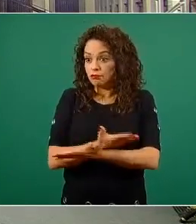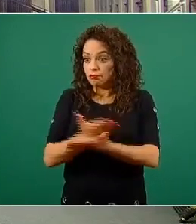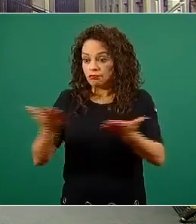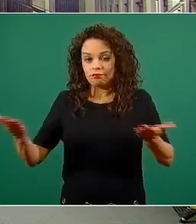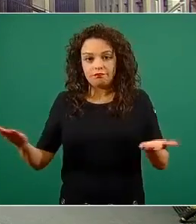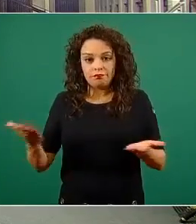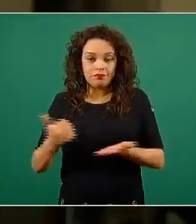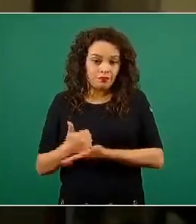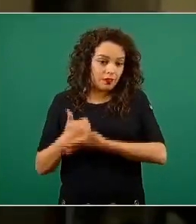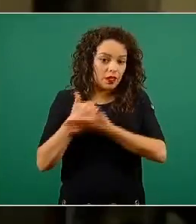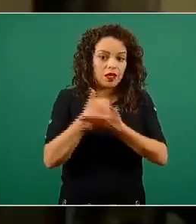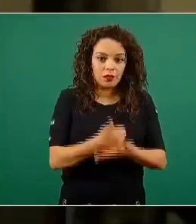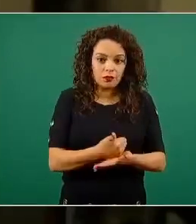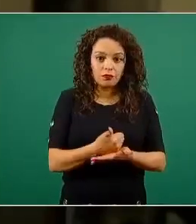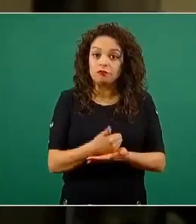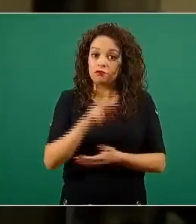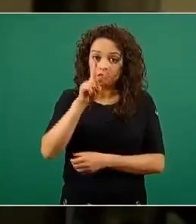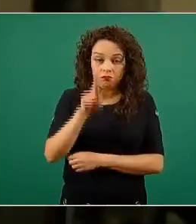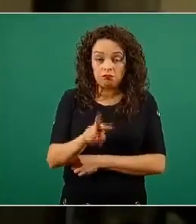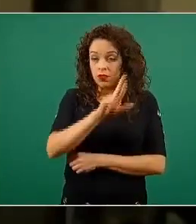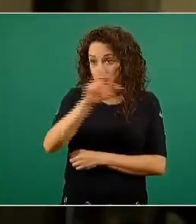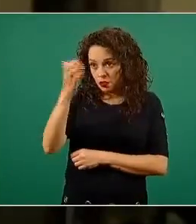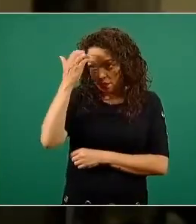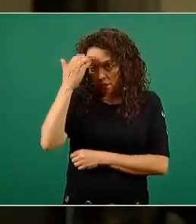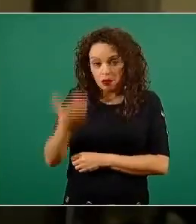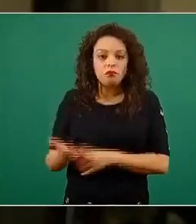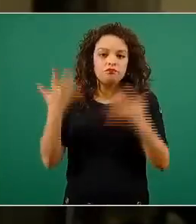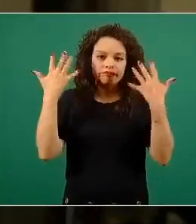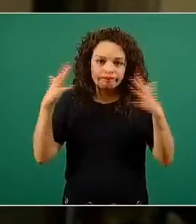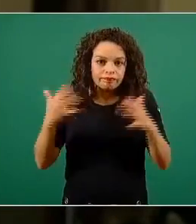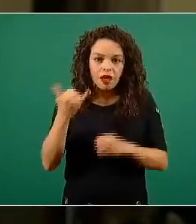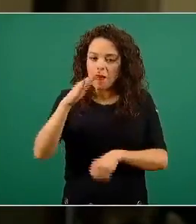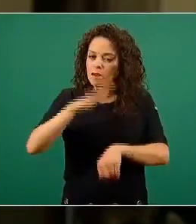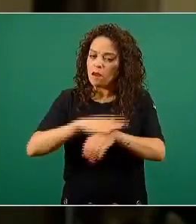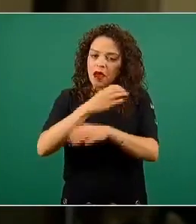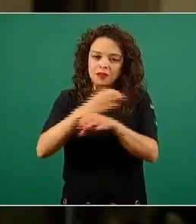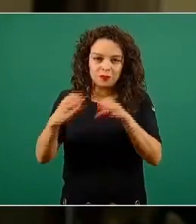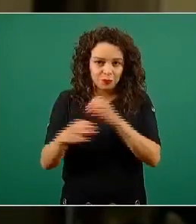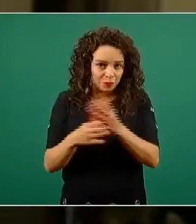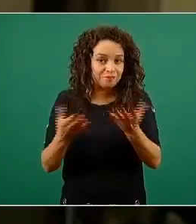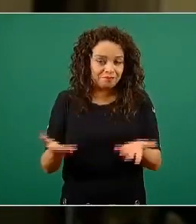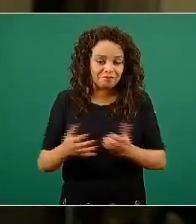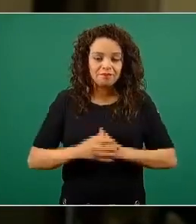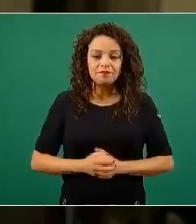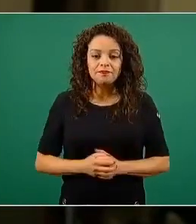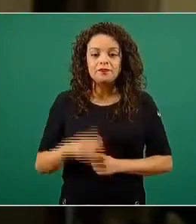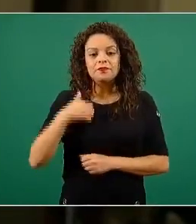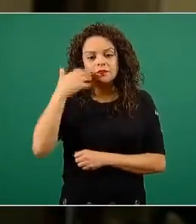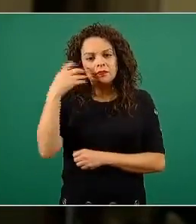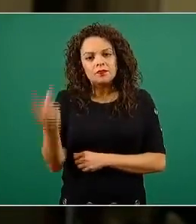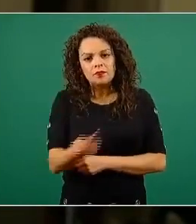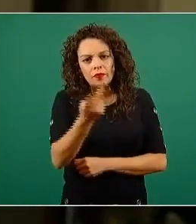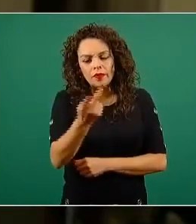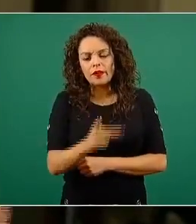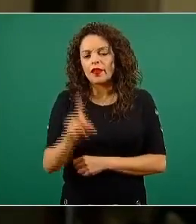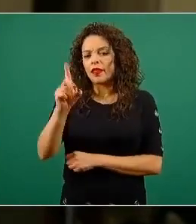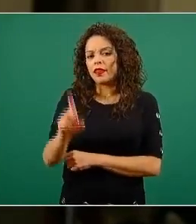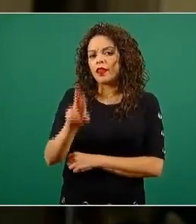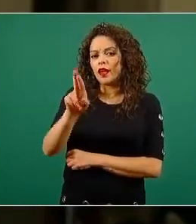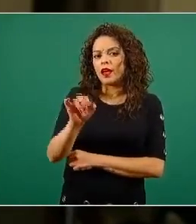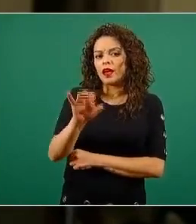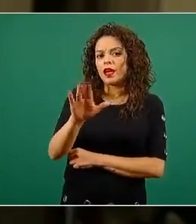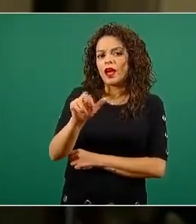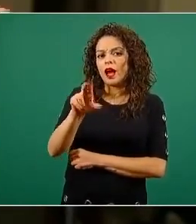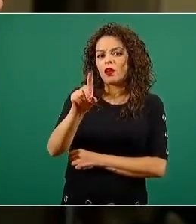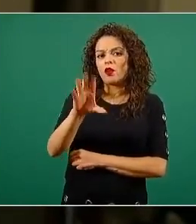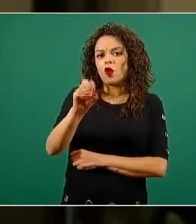se lo merecen eso y mucho más, ¿no? Y el reconocimiento. Y tengo dos preguntas, una para el doctor Ricardo Cortés. En particular, el público de mi canal